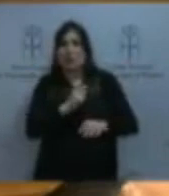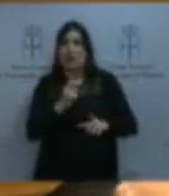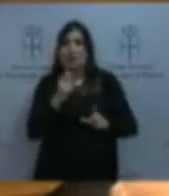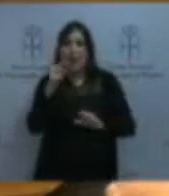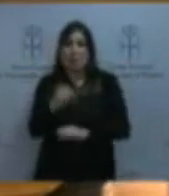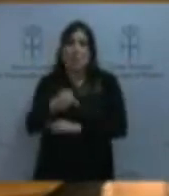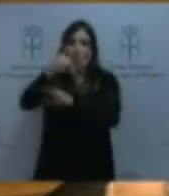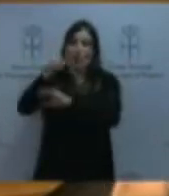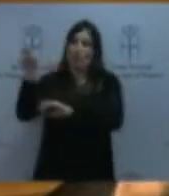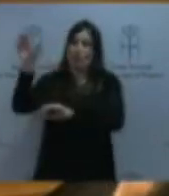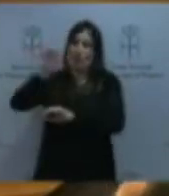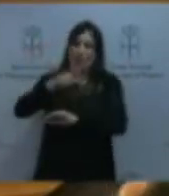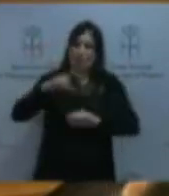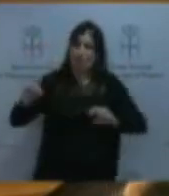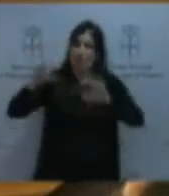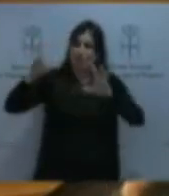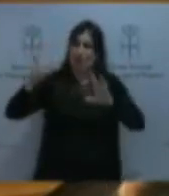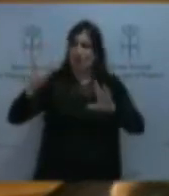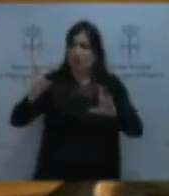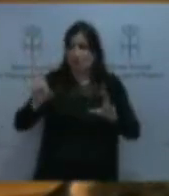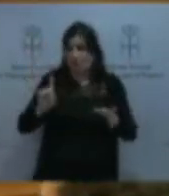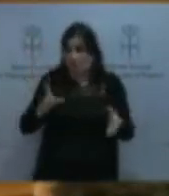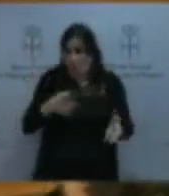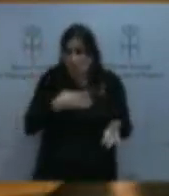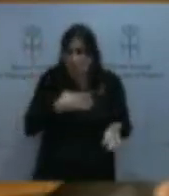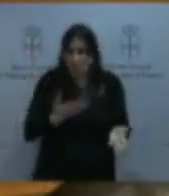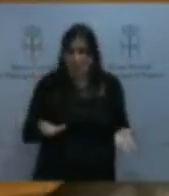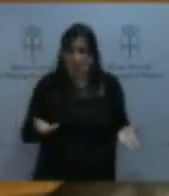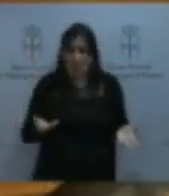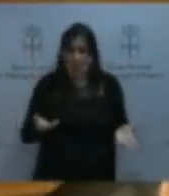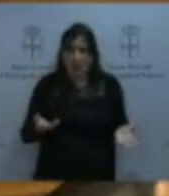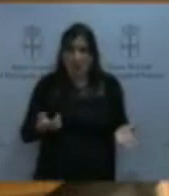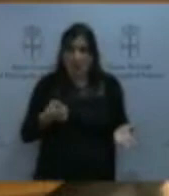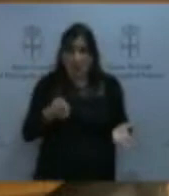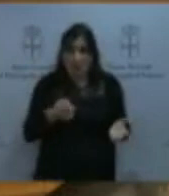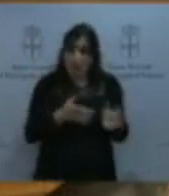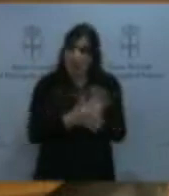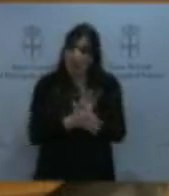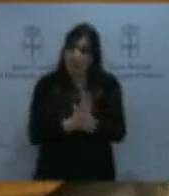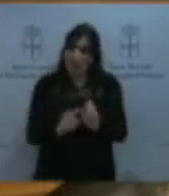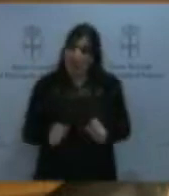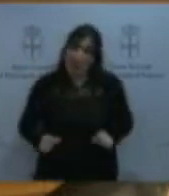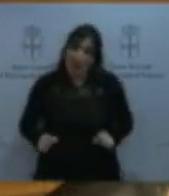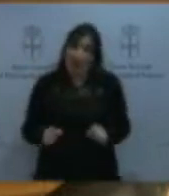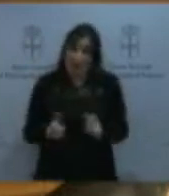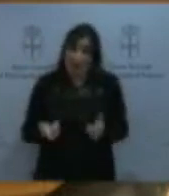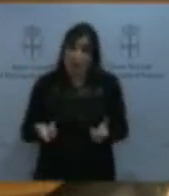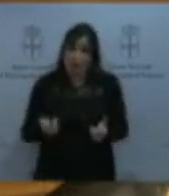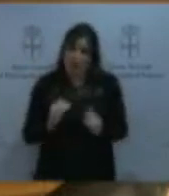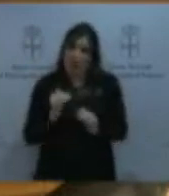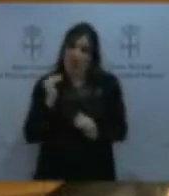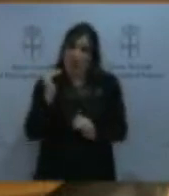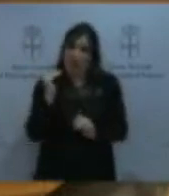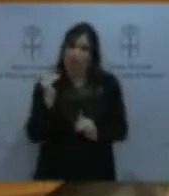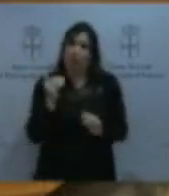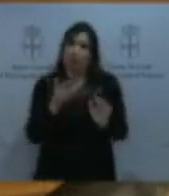el corsé que impone la Unión Europea supone costes, y muy altos, ¿no? Supone costes para nosotros. Usted